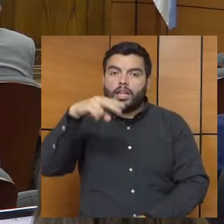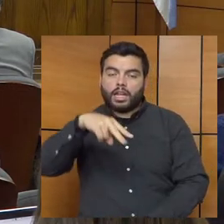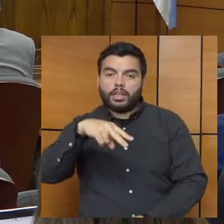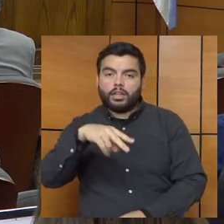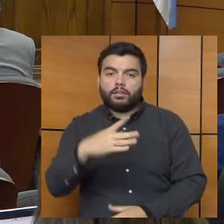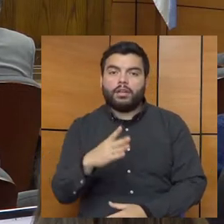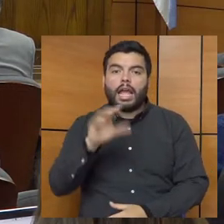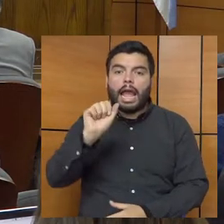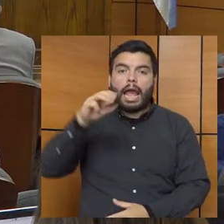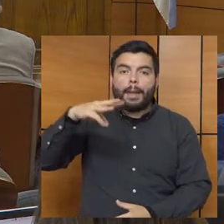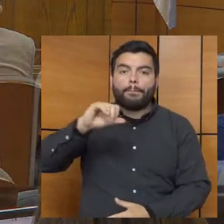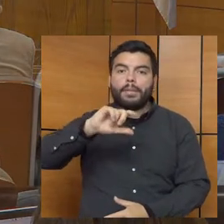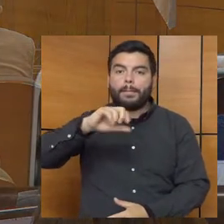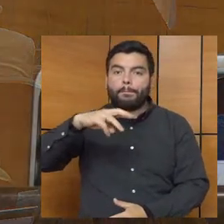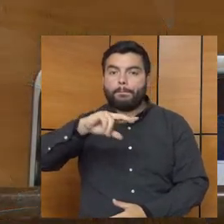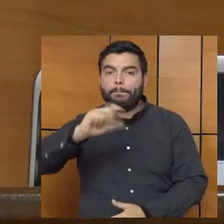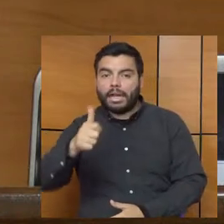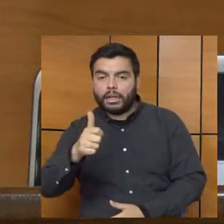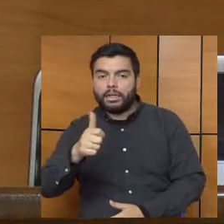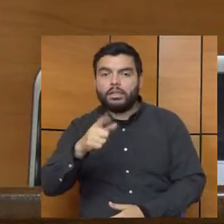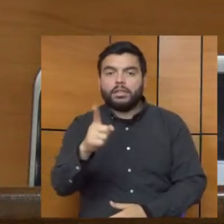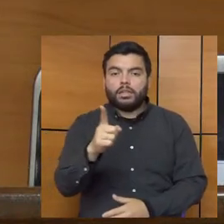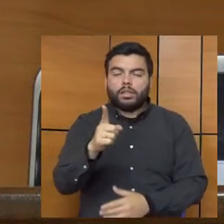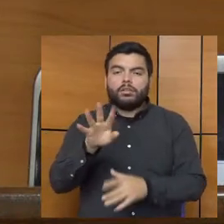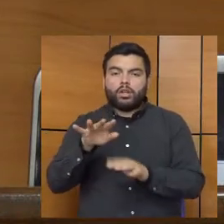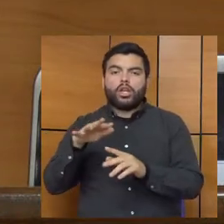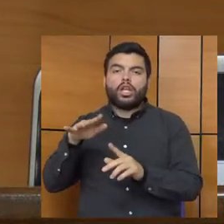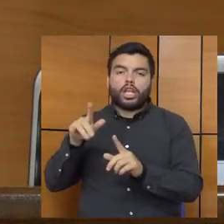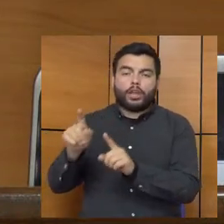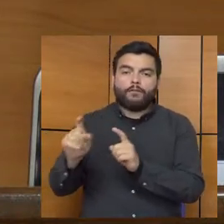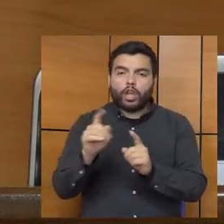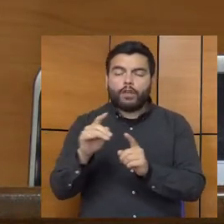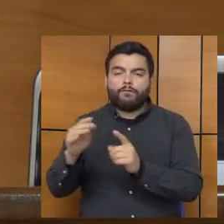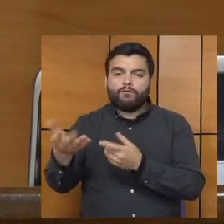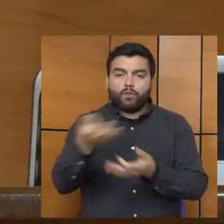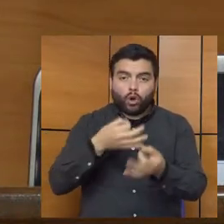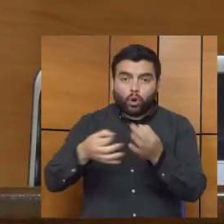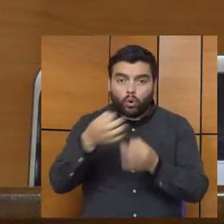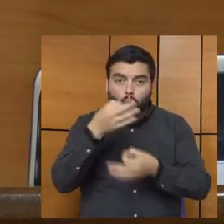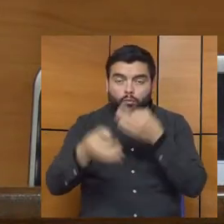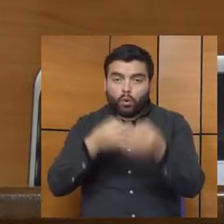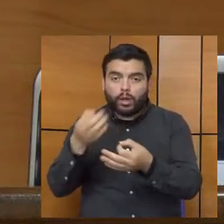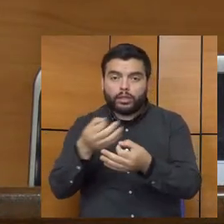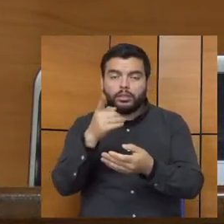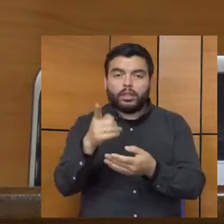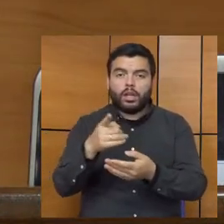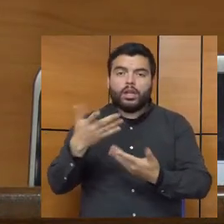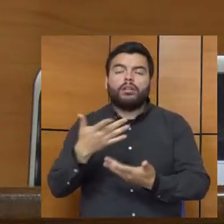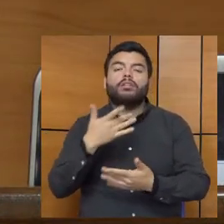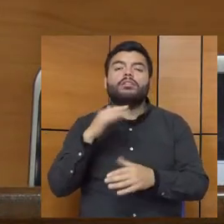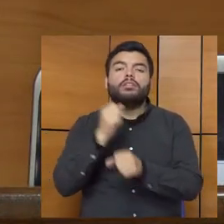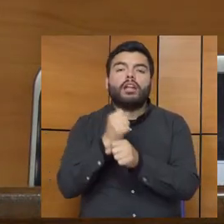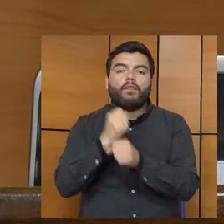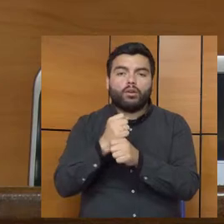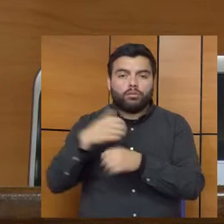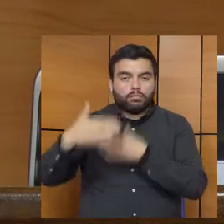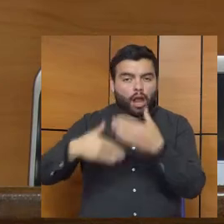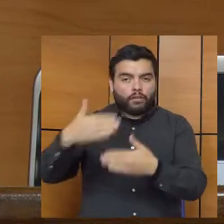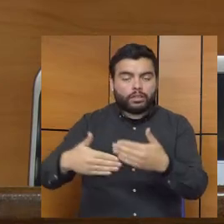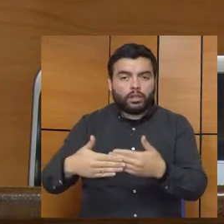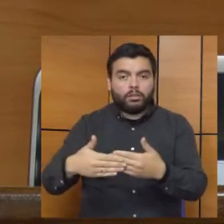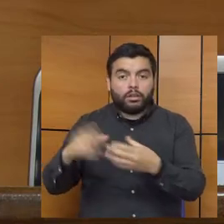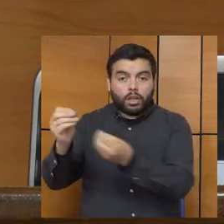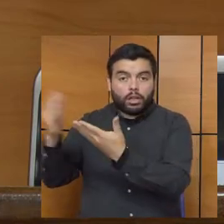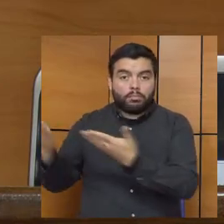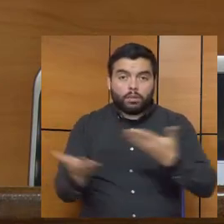ANIT-MEC, Influencias de Información en Relación Ciudadano-Gobierno, estudio a través de métodos cuantitativos avanzados.